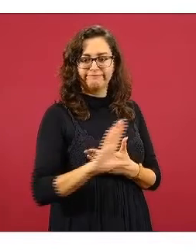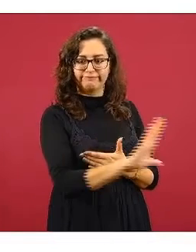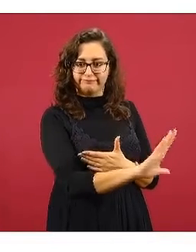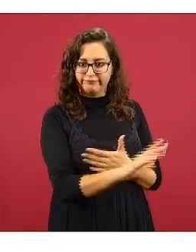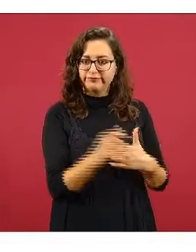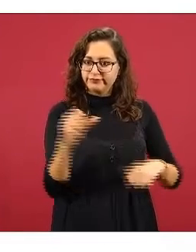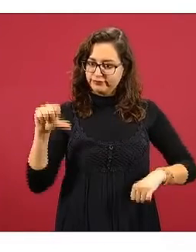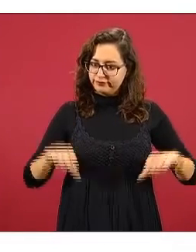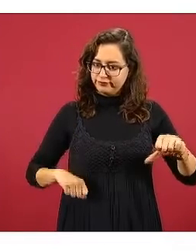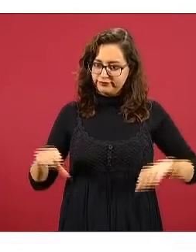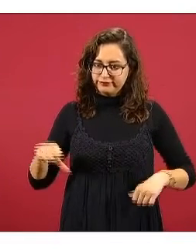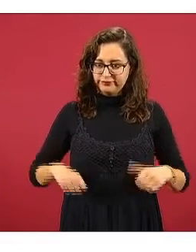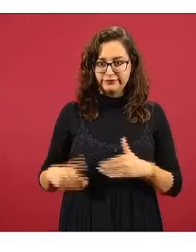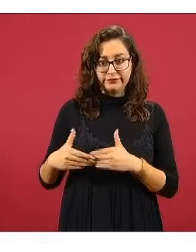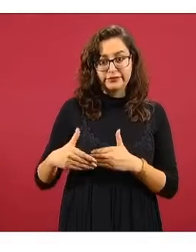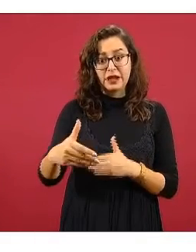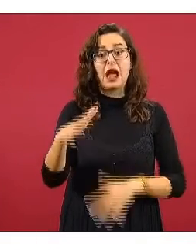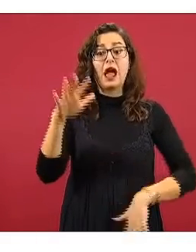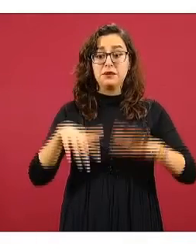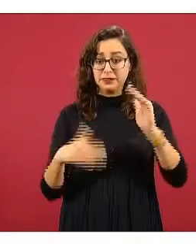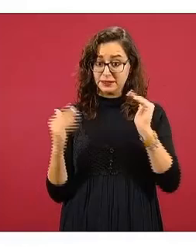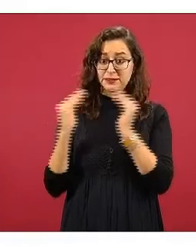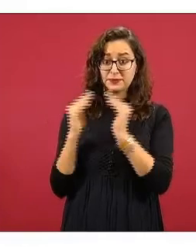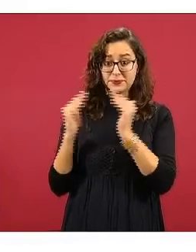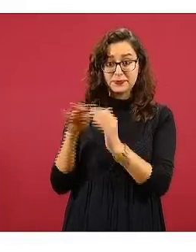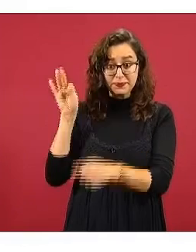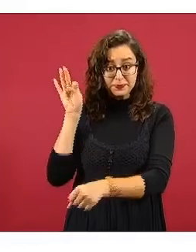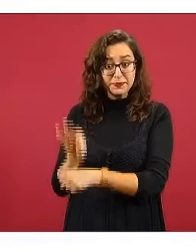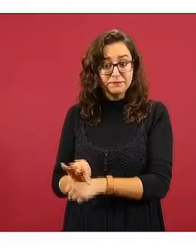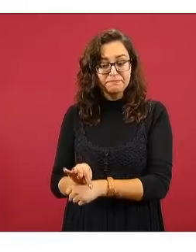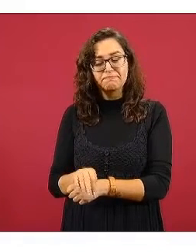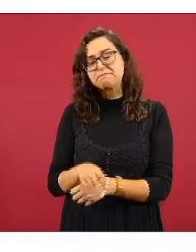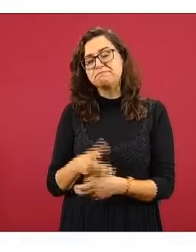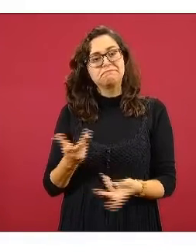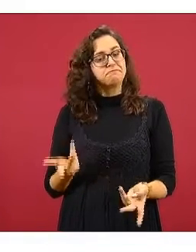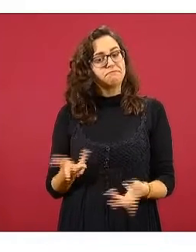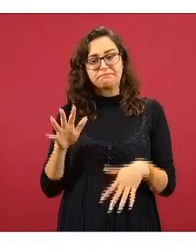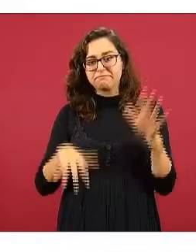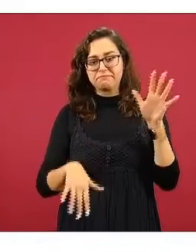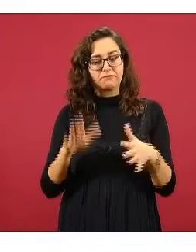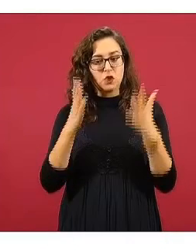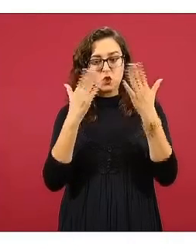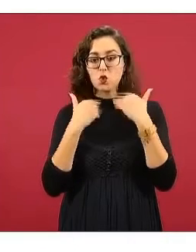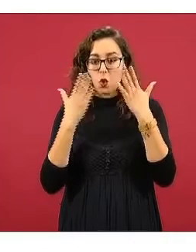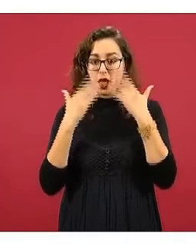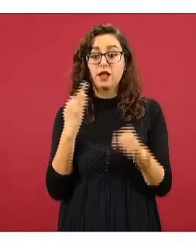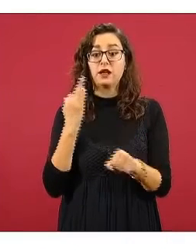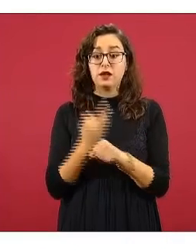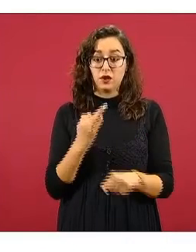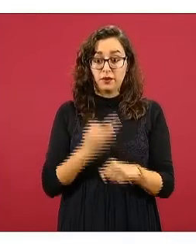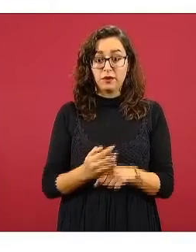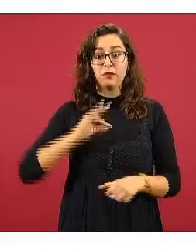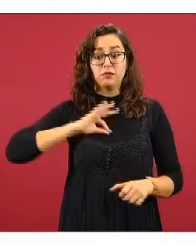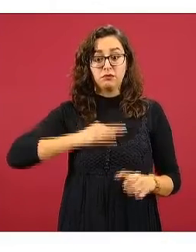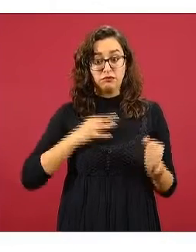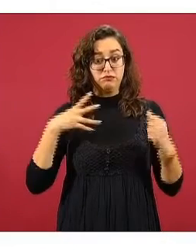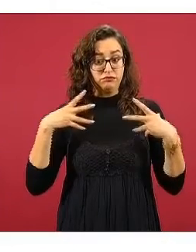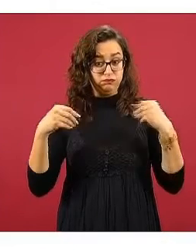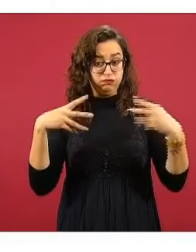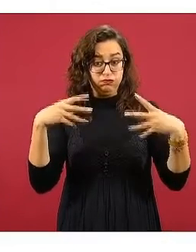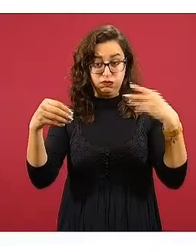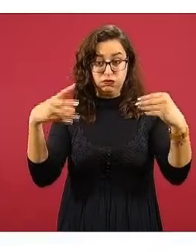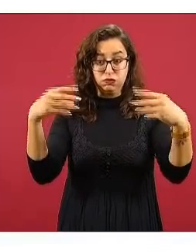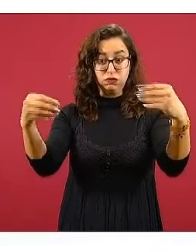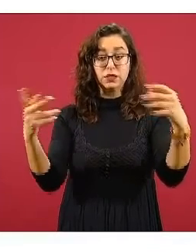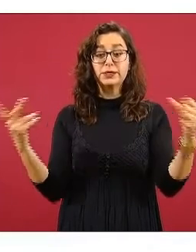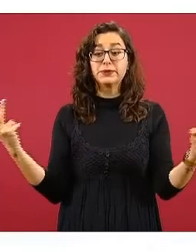siempre es un lugar seguro para las mujeres, dado que estamos en medio de una pandemia, una epidemia en México